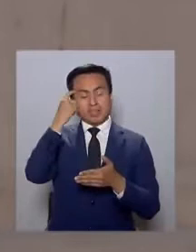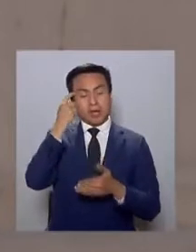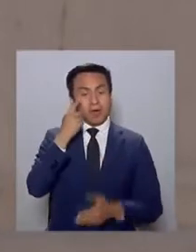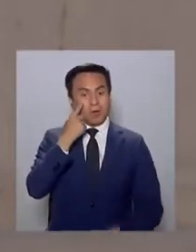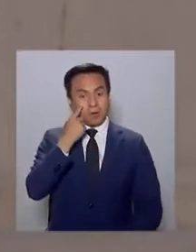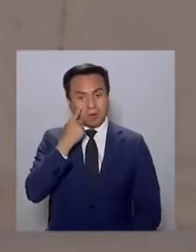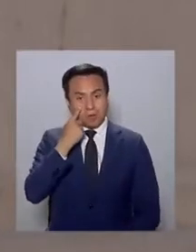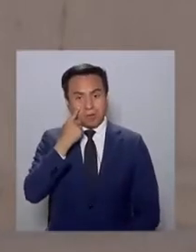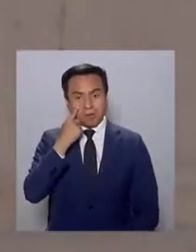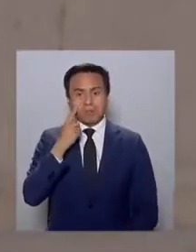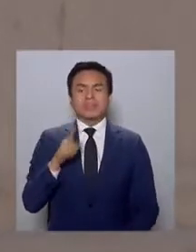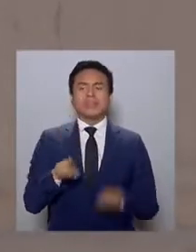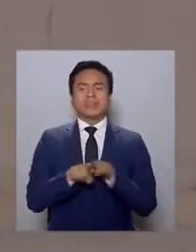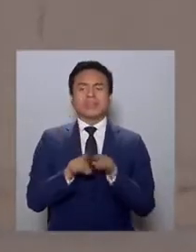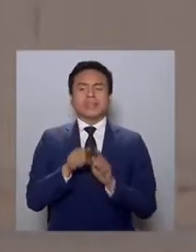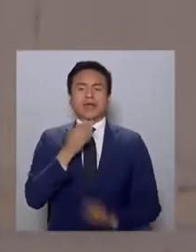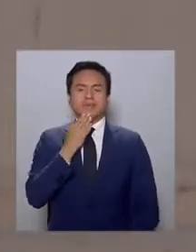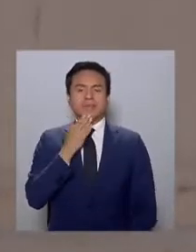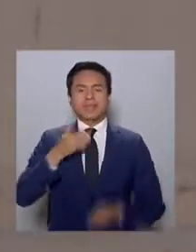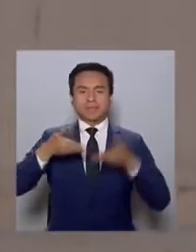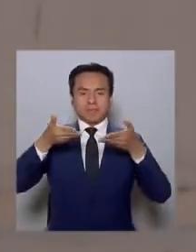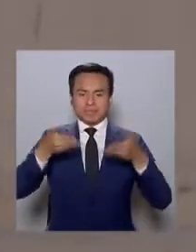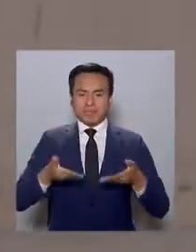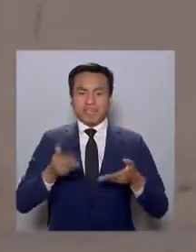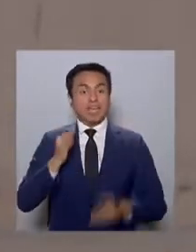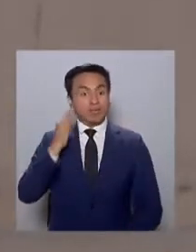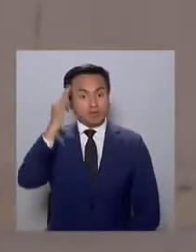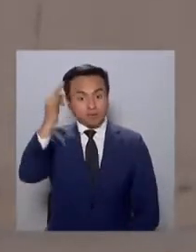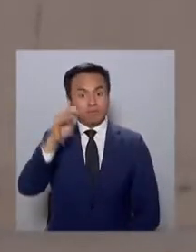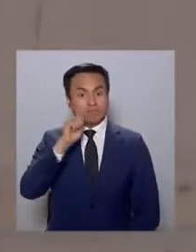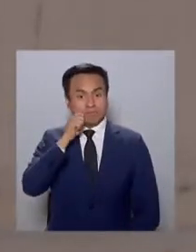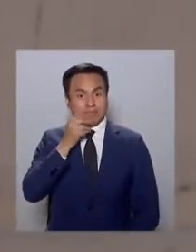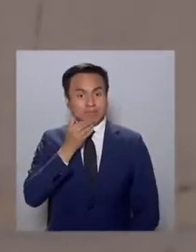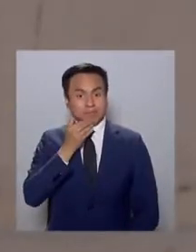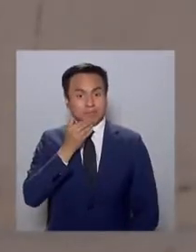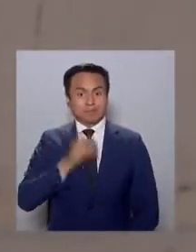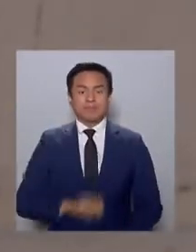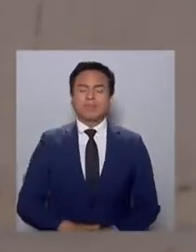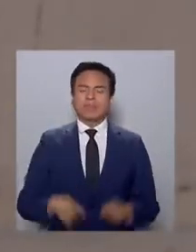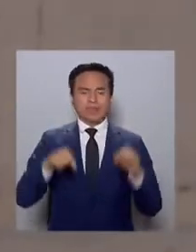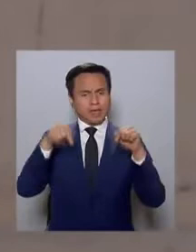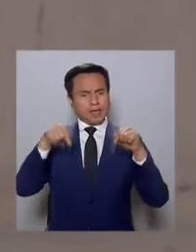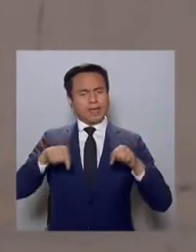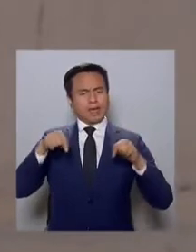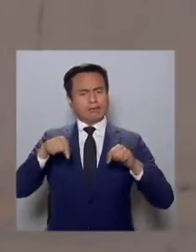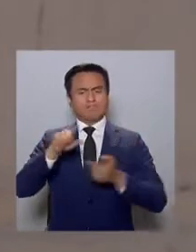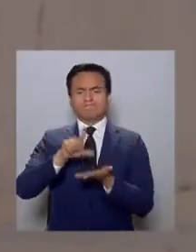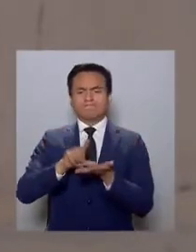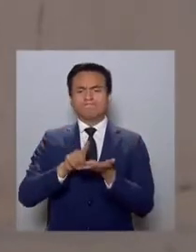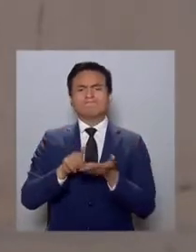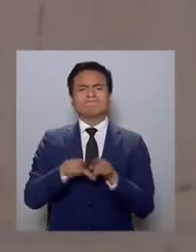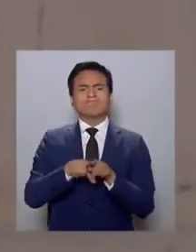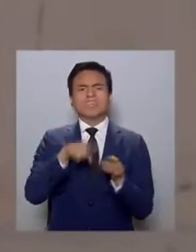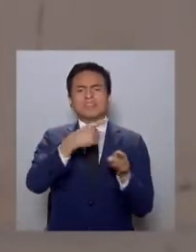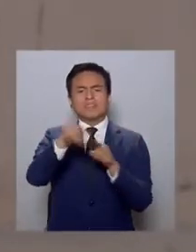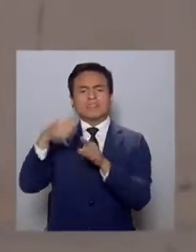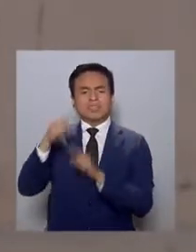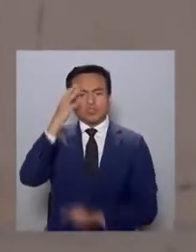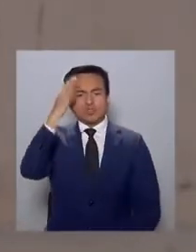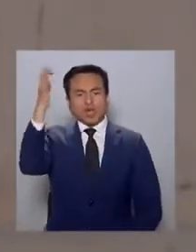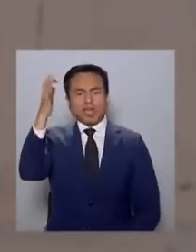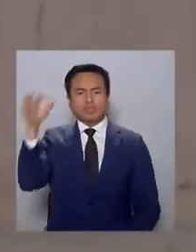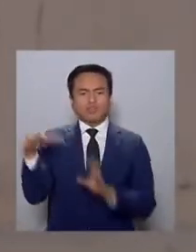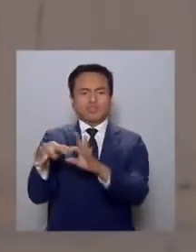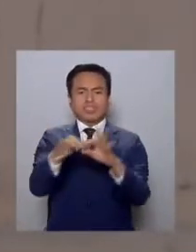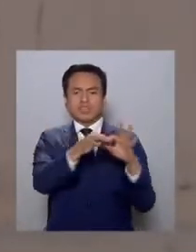ojo, también estamos en el presente y en el futuro. Acá unimos distintos sueños